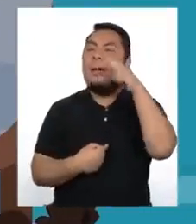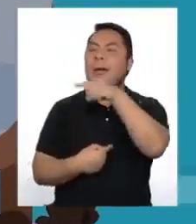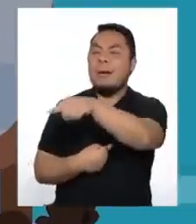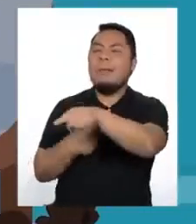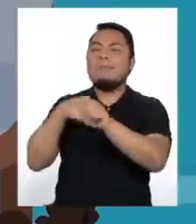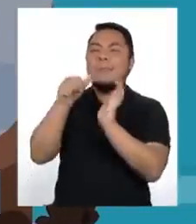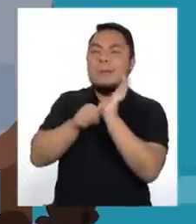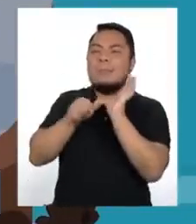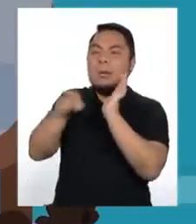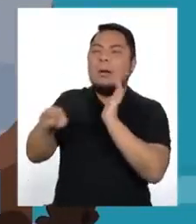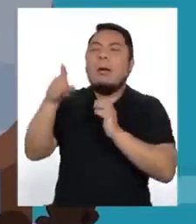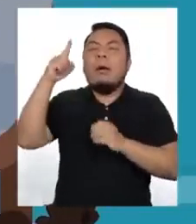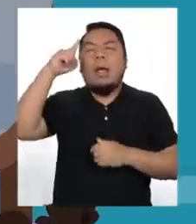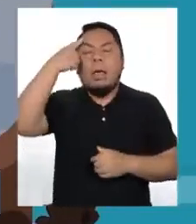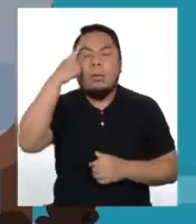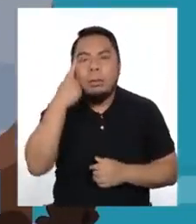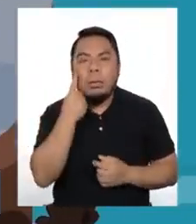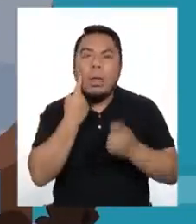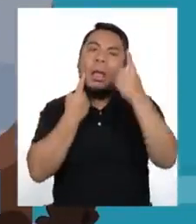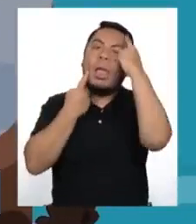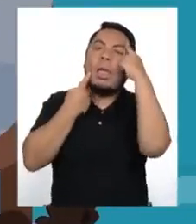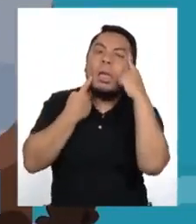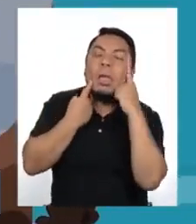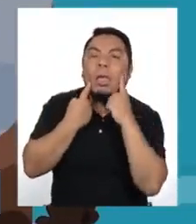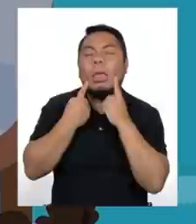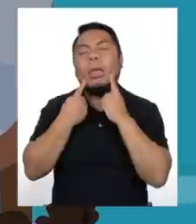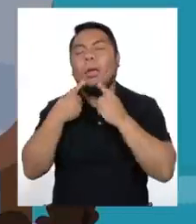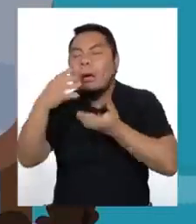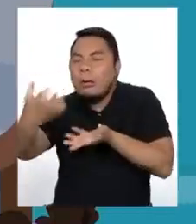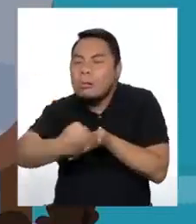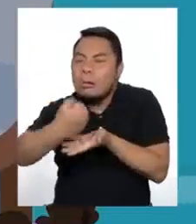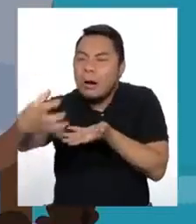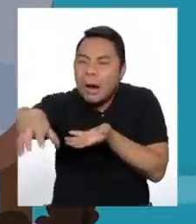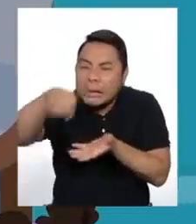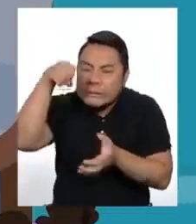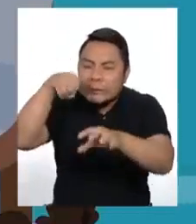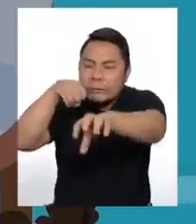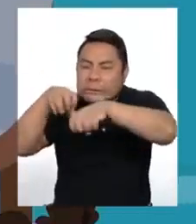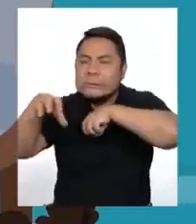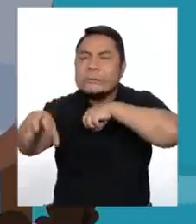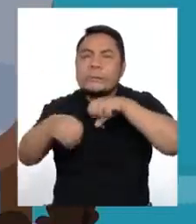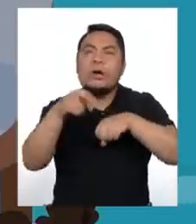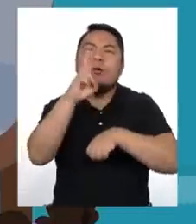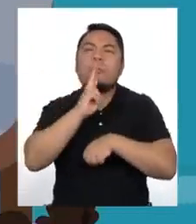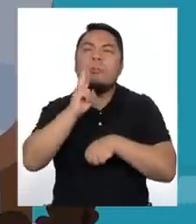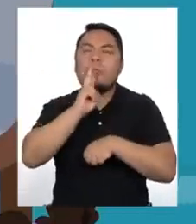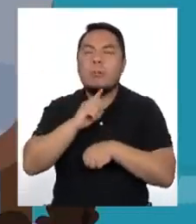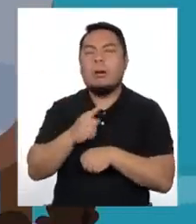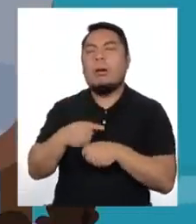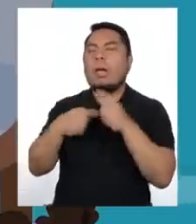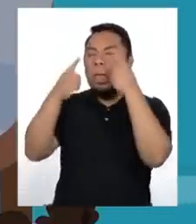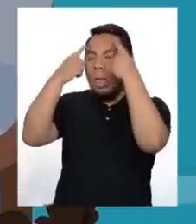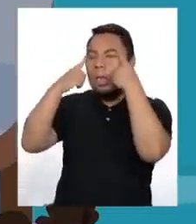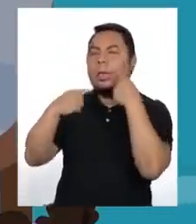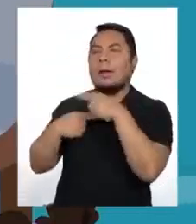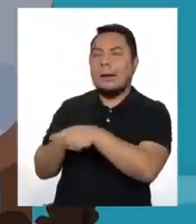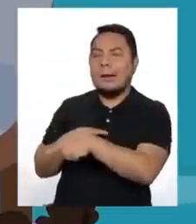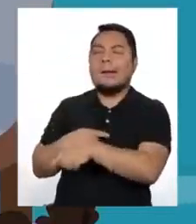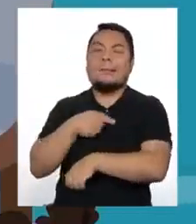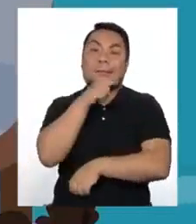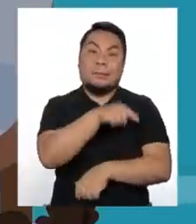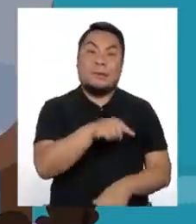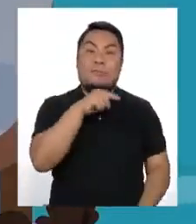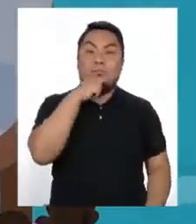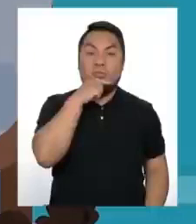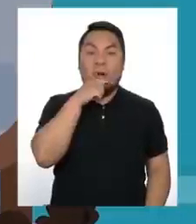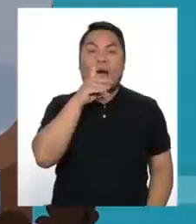mucho trabajo a su hermano encontrar cada una de sus piedras rojas. ¿Qué creen que podría hacer